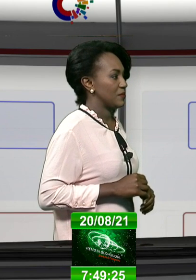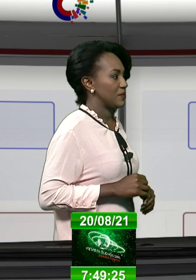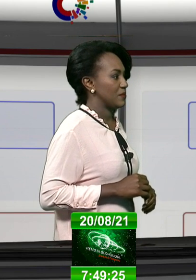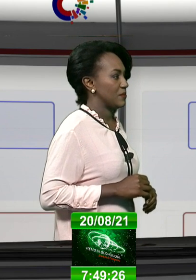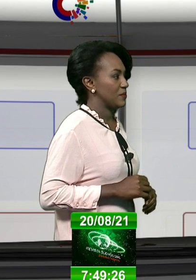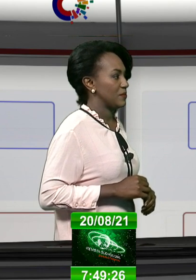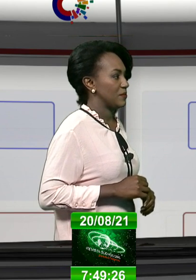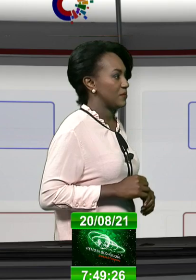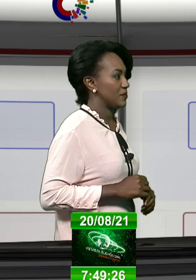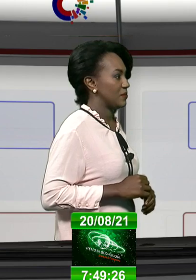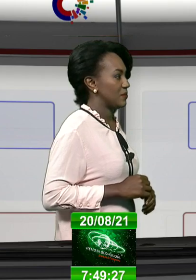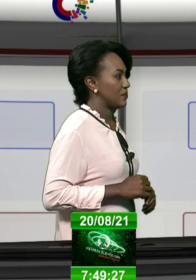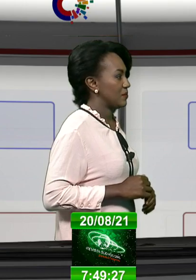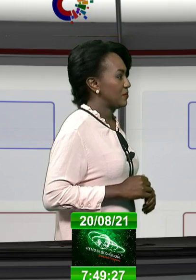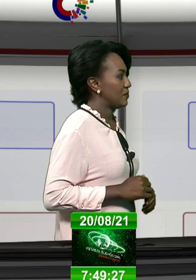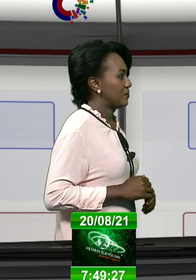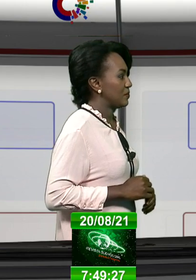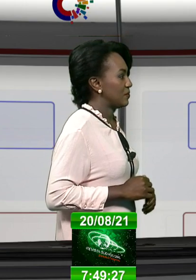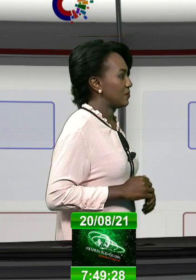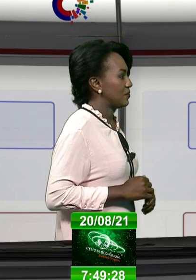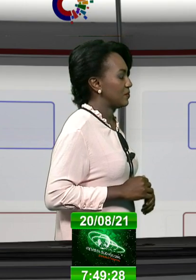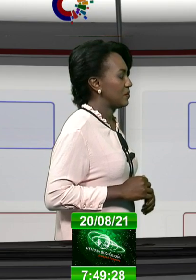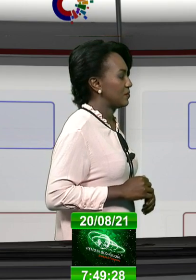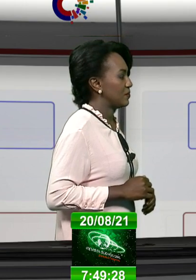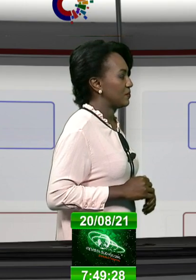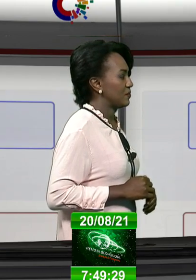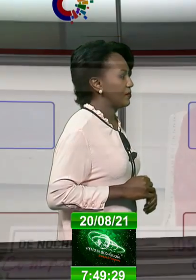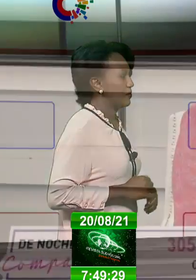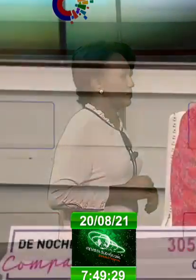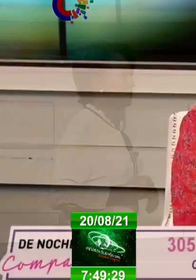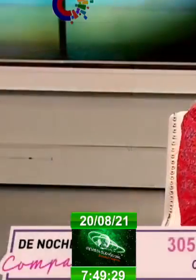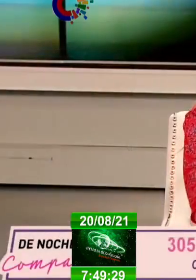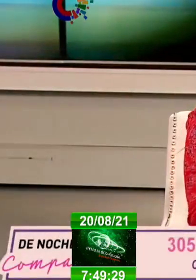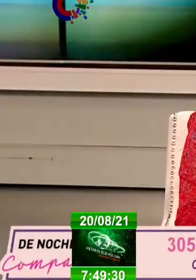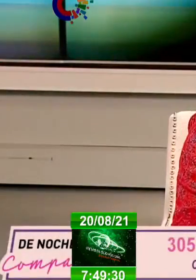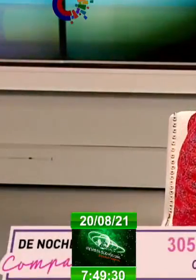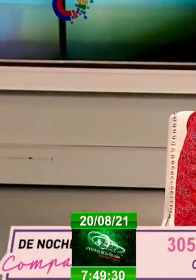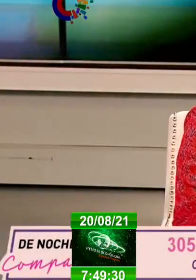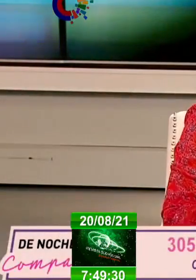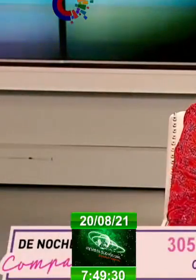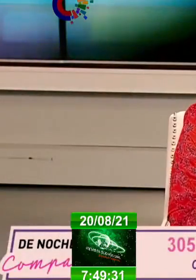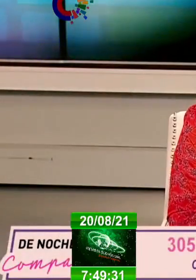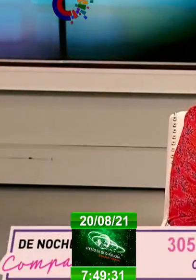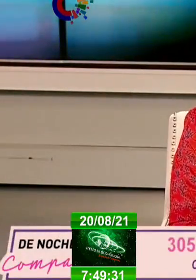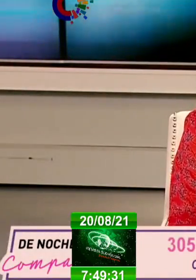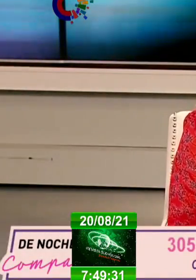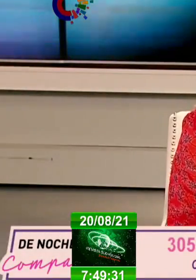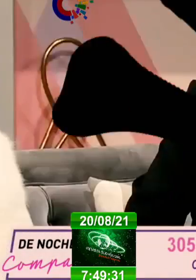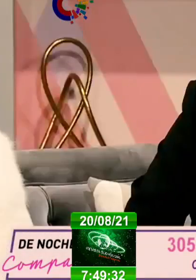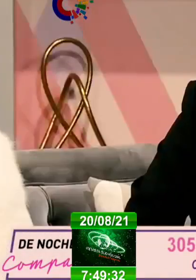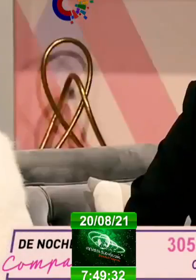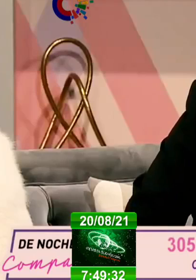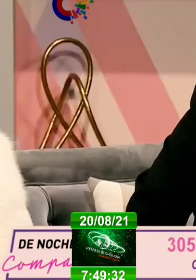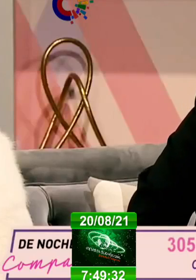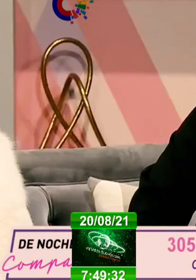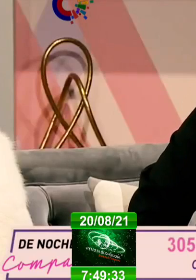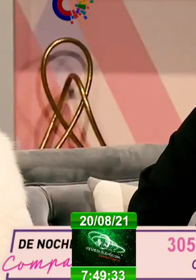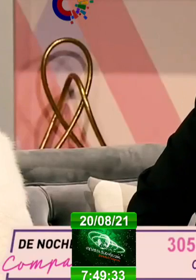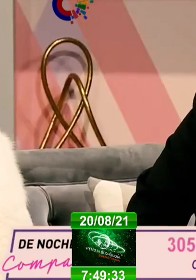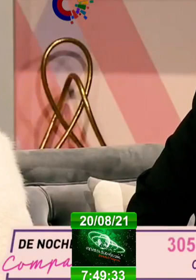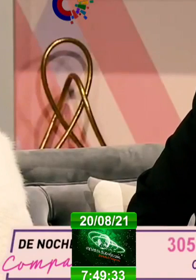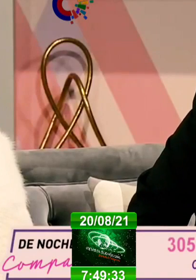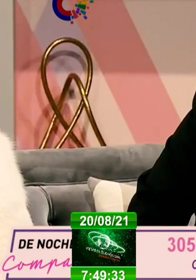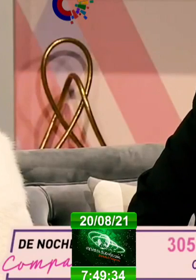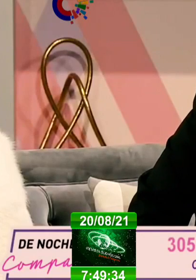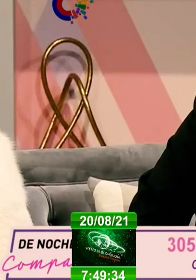Por aquí, que sin marisco, y bueno, ¿dónde está el bloqueo que supuestamente hacía que no hubiera nada, no? Mira, es lamentable cómo